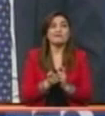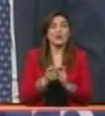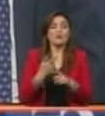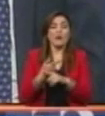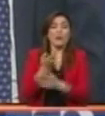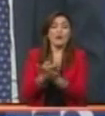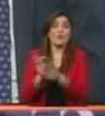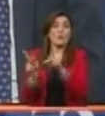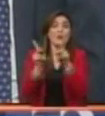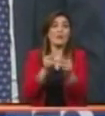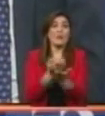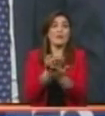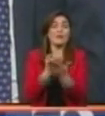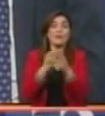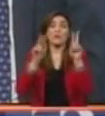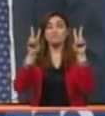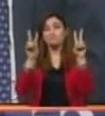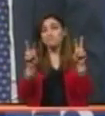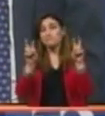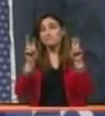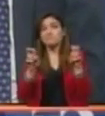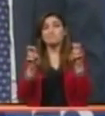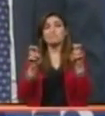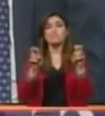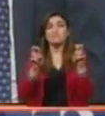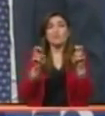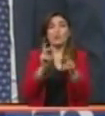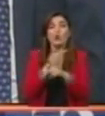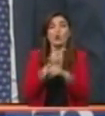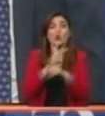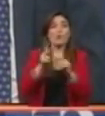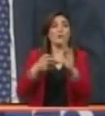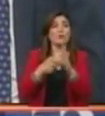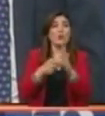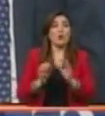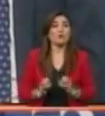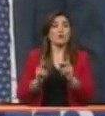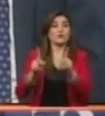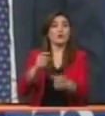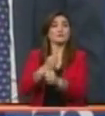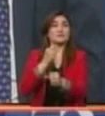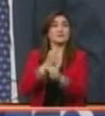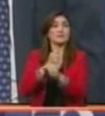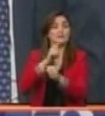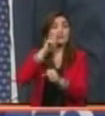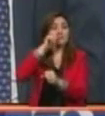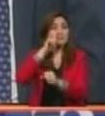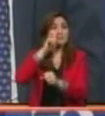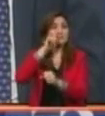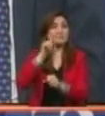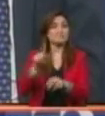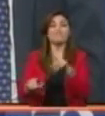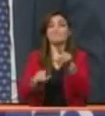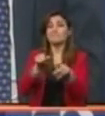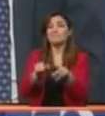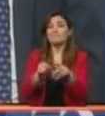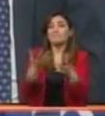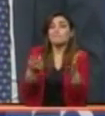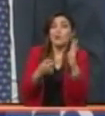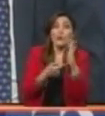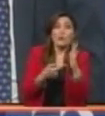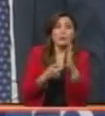medidas que tienen que ver con la estimulación para la reactivación productiva, para la generación de empleo, pero todavía hay medidas, impuestos